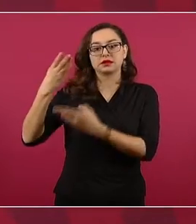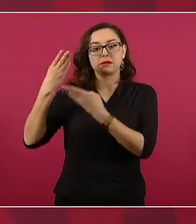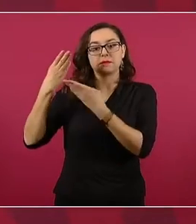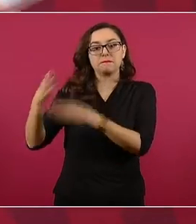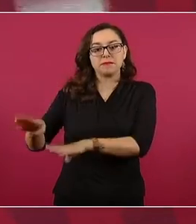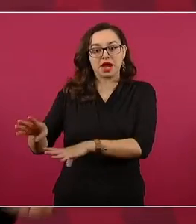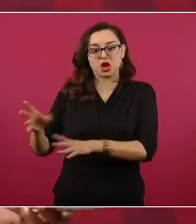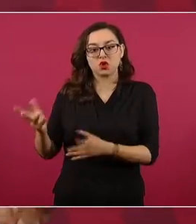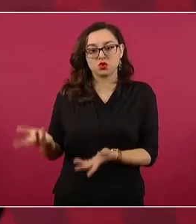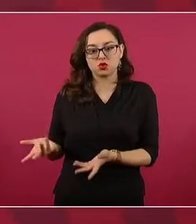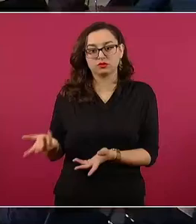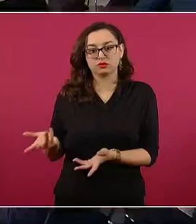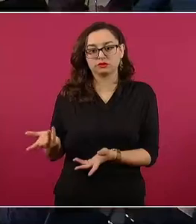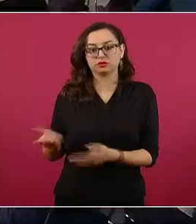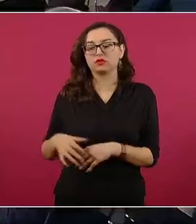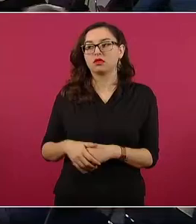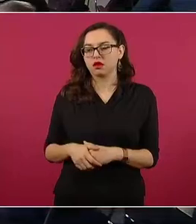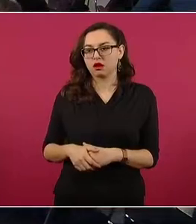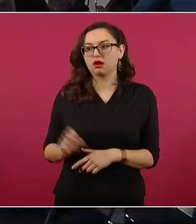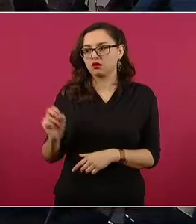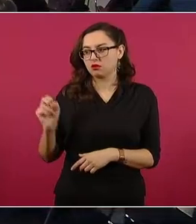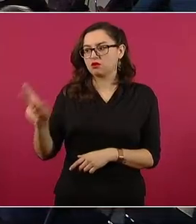Y bueno, ¿y lo público dónde queda?